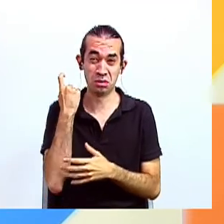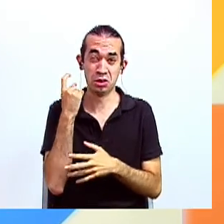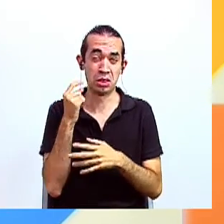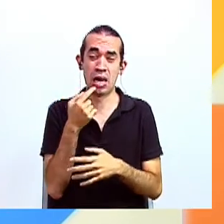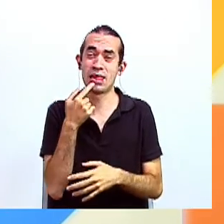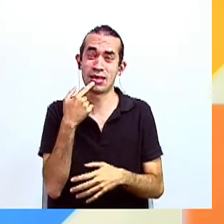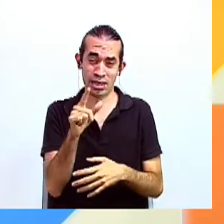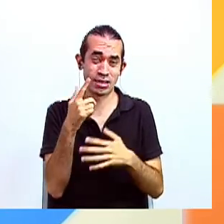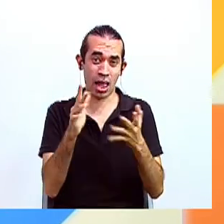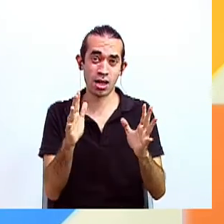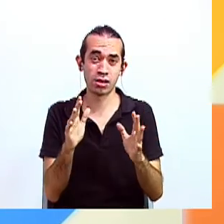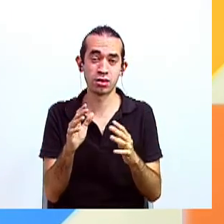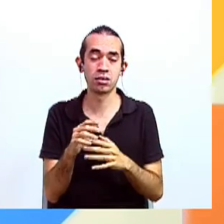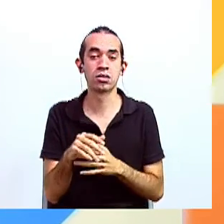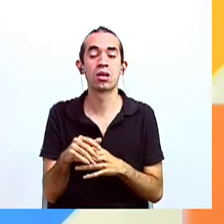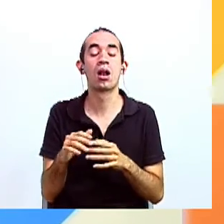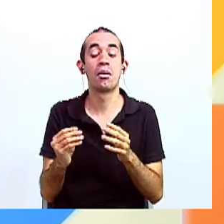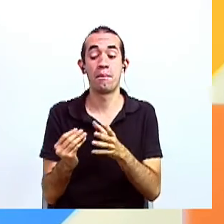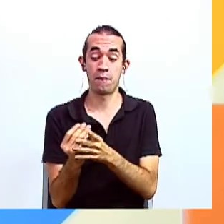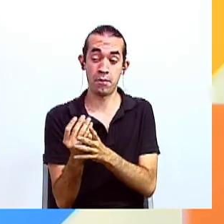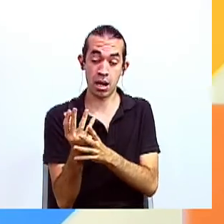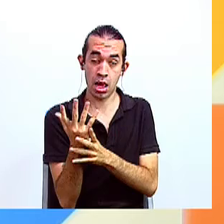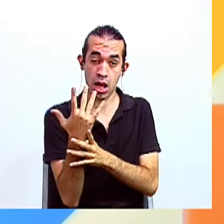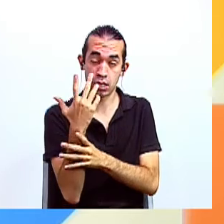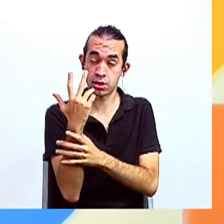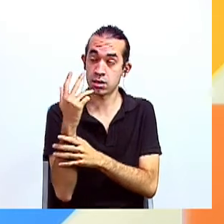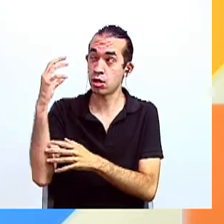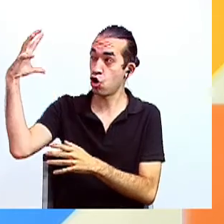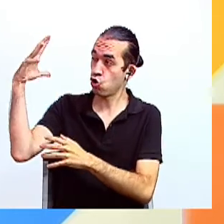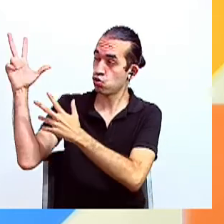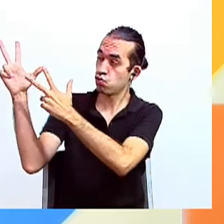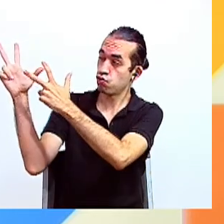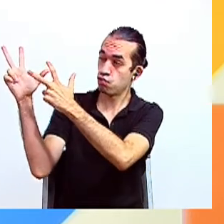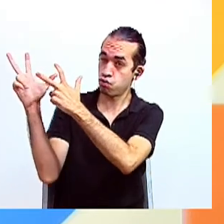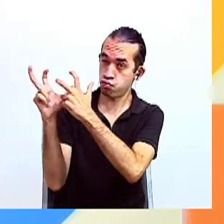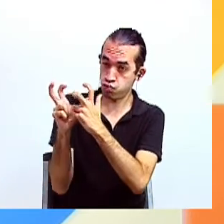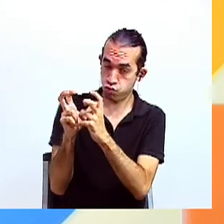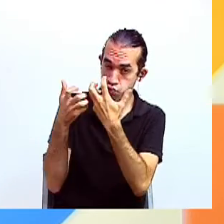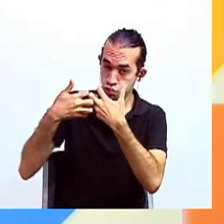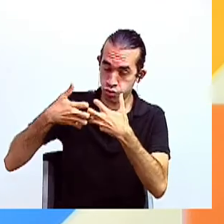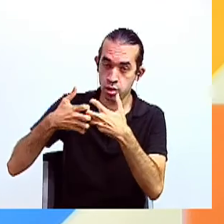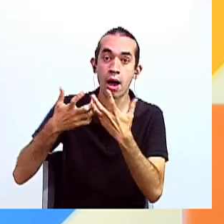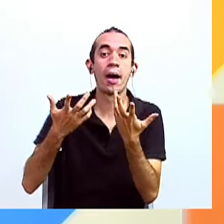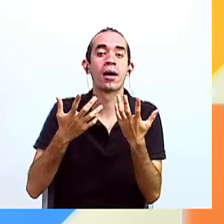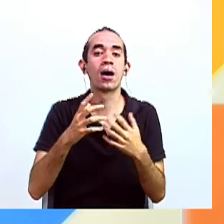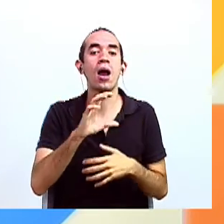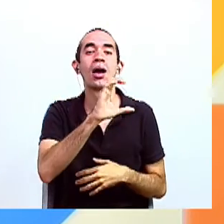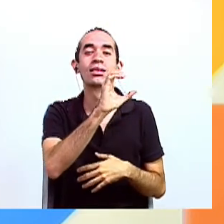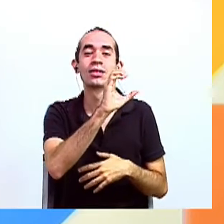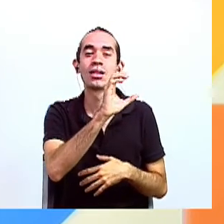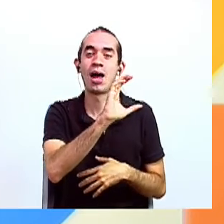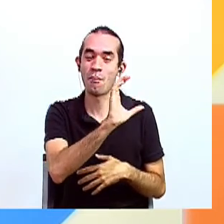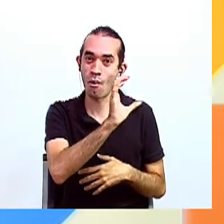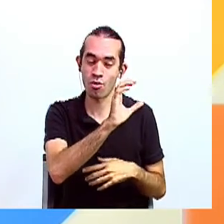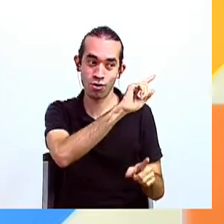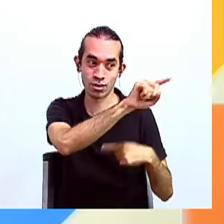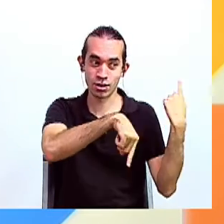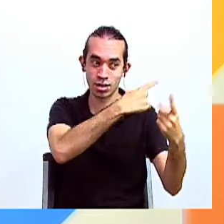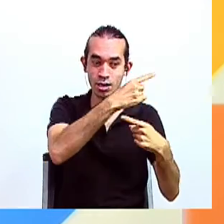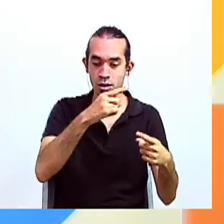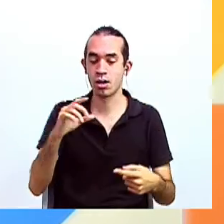comentaba que la fotosíntesis es un proceso por excelencia que enlaza el ciclo del carbono con el ciclo